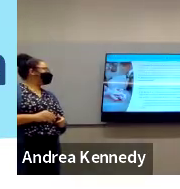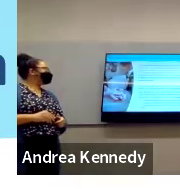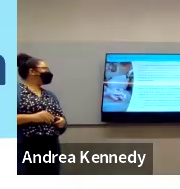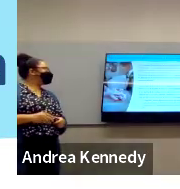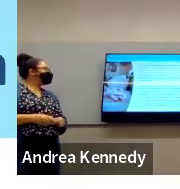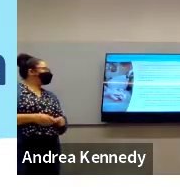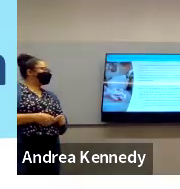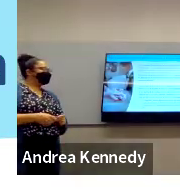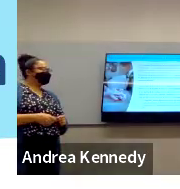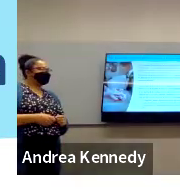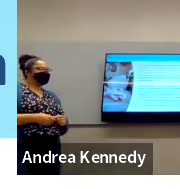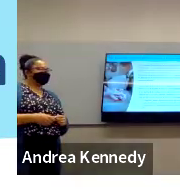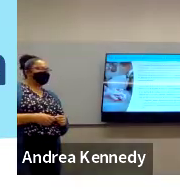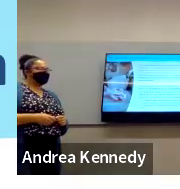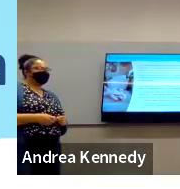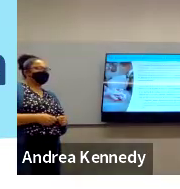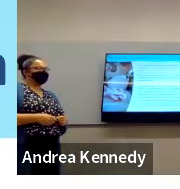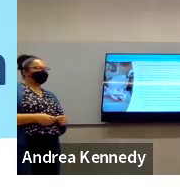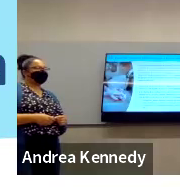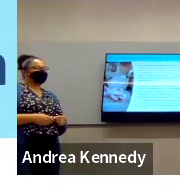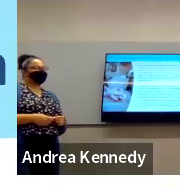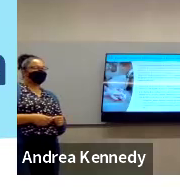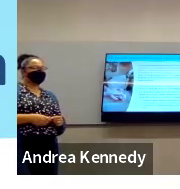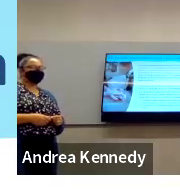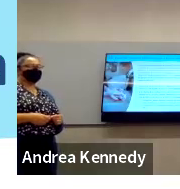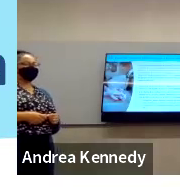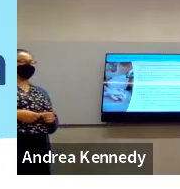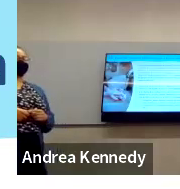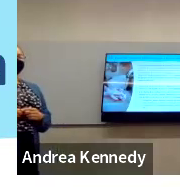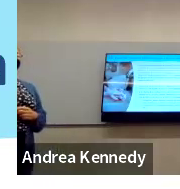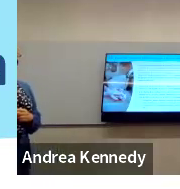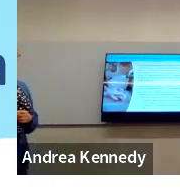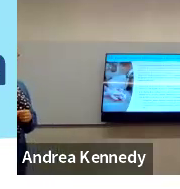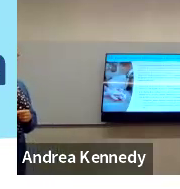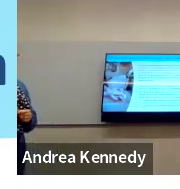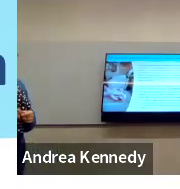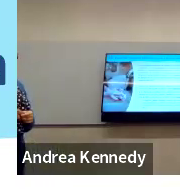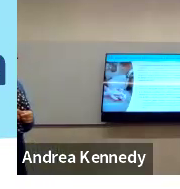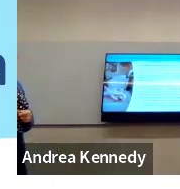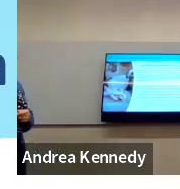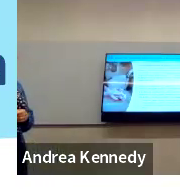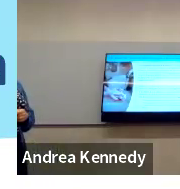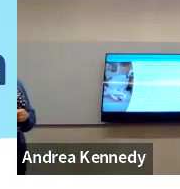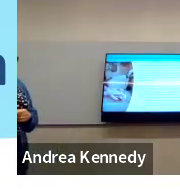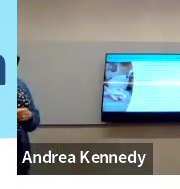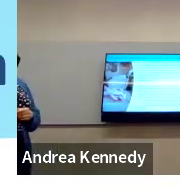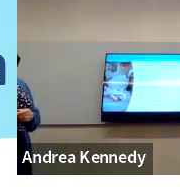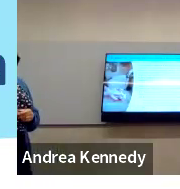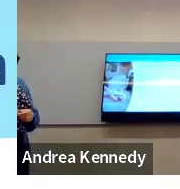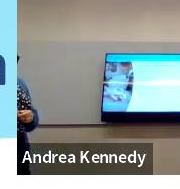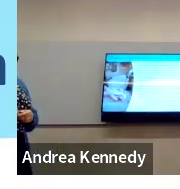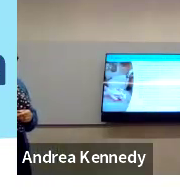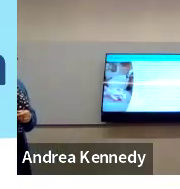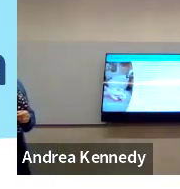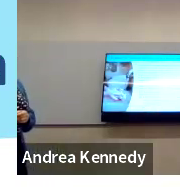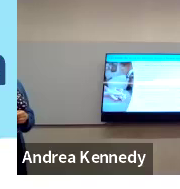impugnación ante la división. Si ustedes no están de acuerdo, pueden respondernos con los 30 días que se les dio. Y el